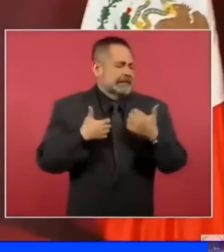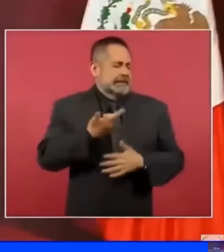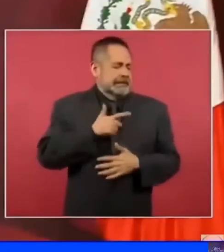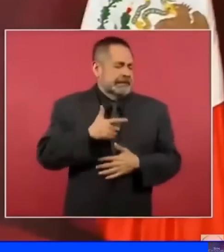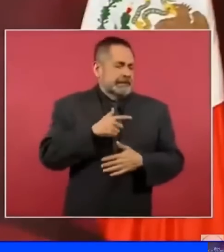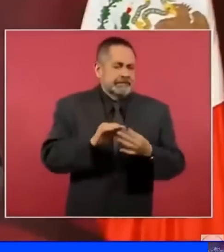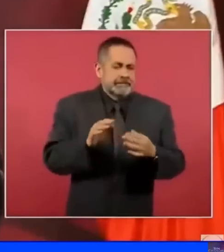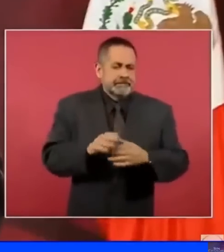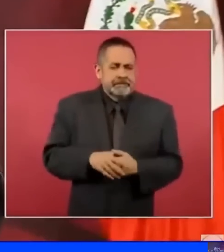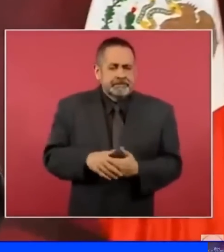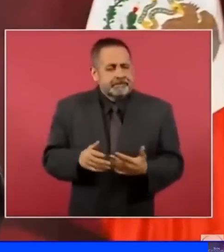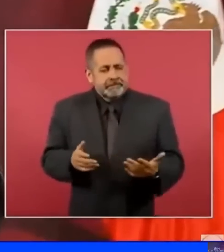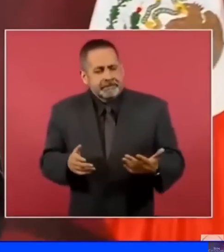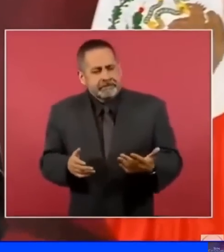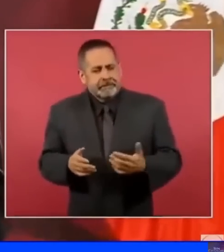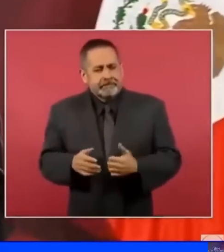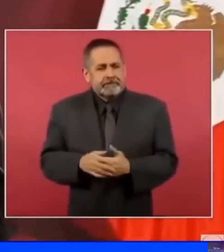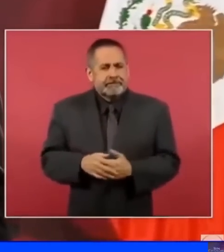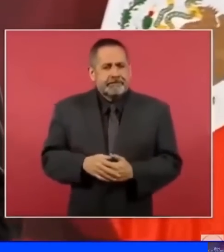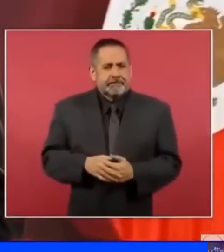que en 50 años